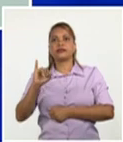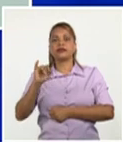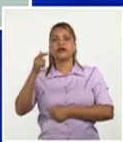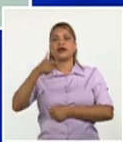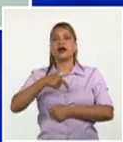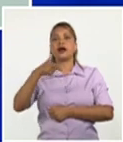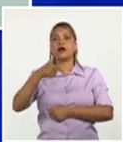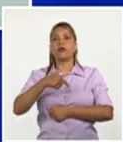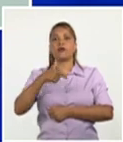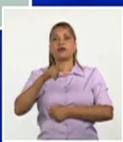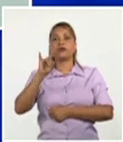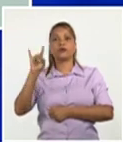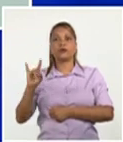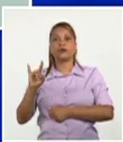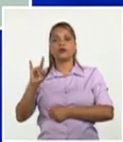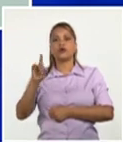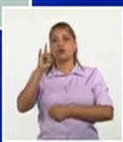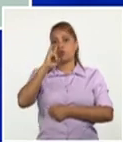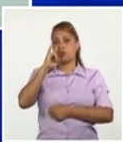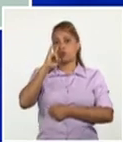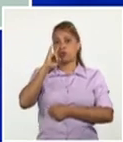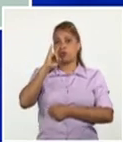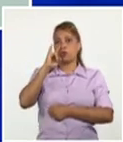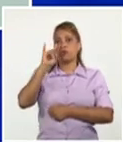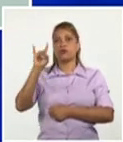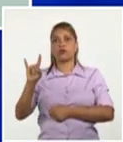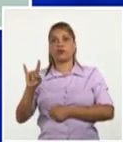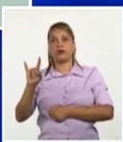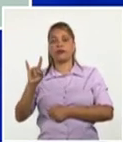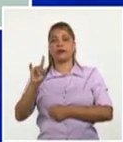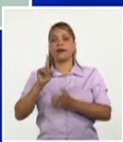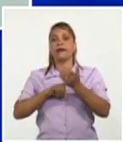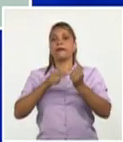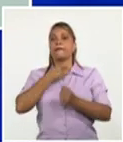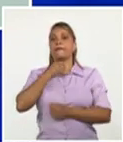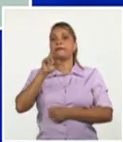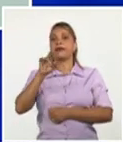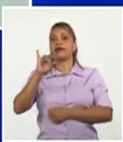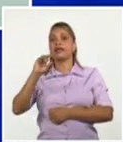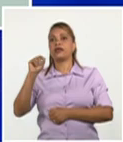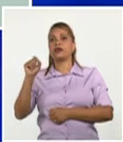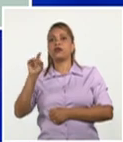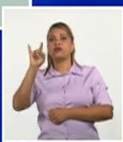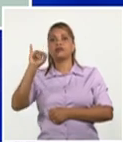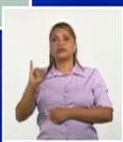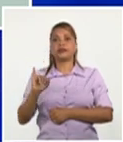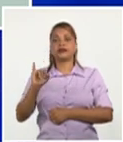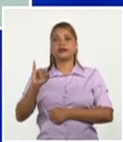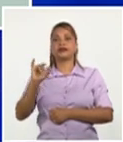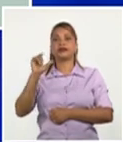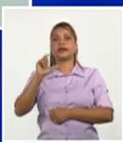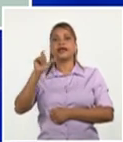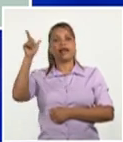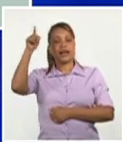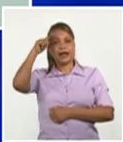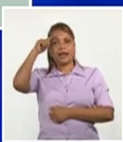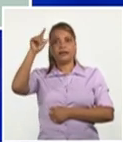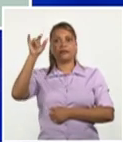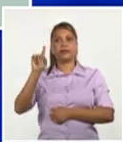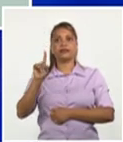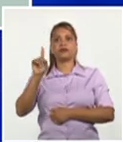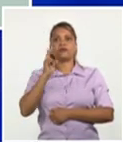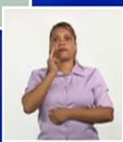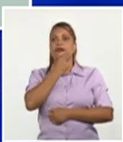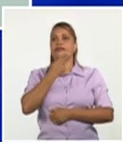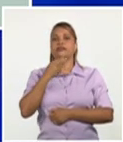Jagüey Grande y Unión de Reyes con 9 cada uno, Perico con 6, Calimete, Martí y Los